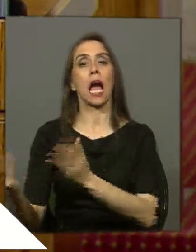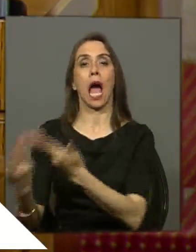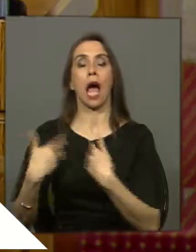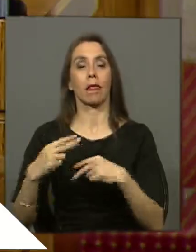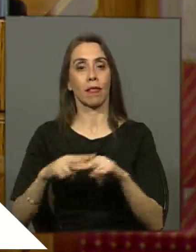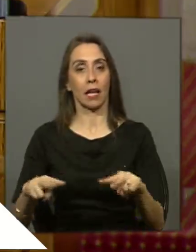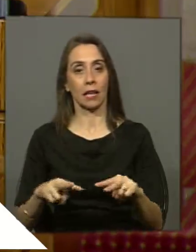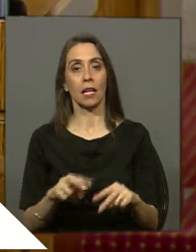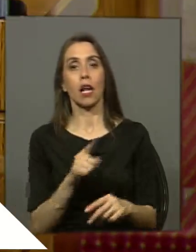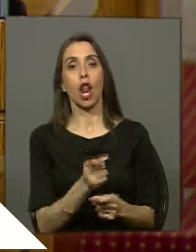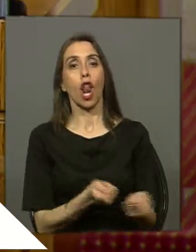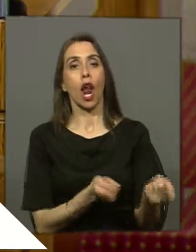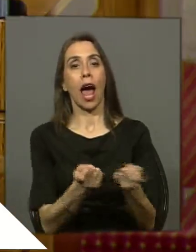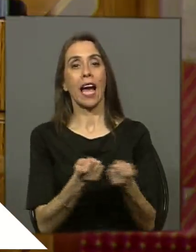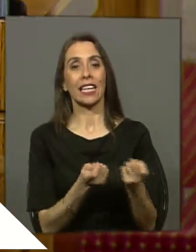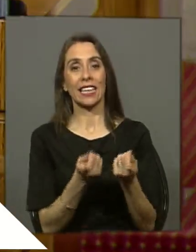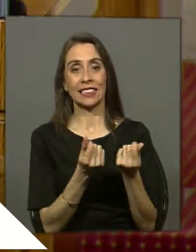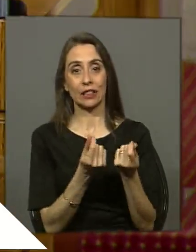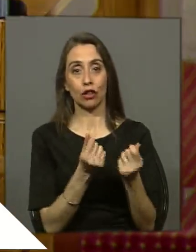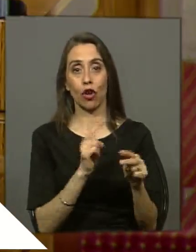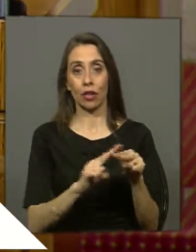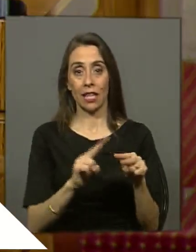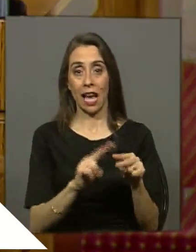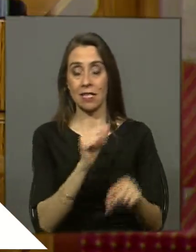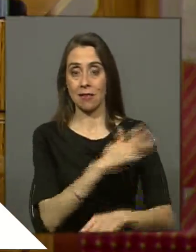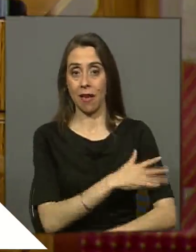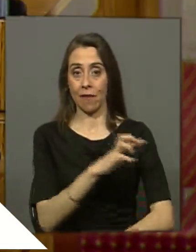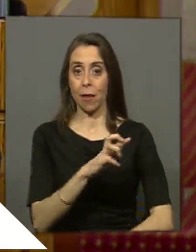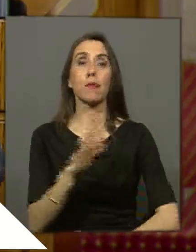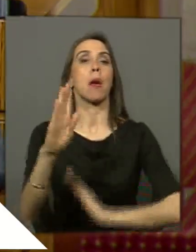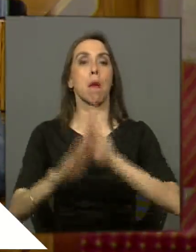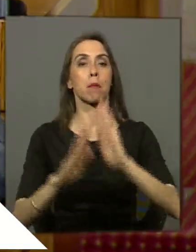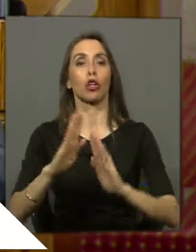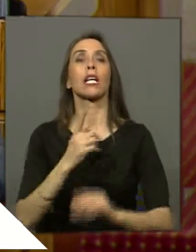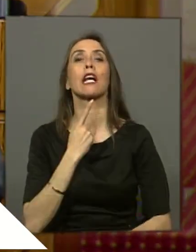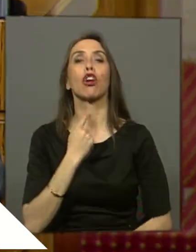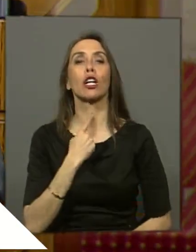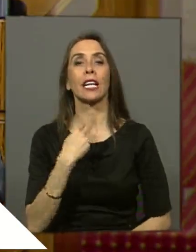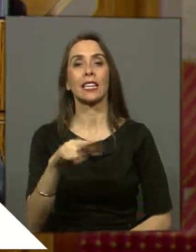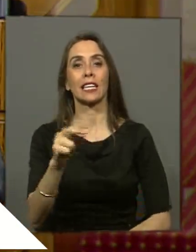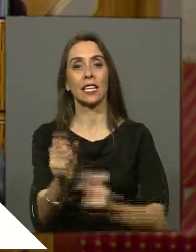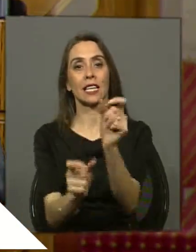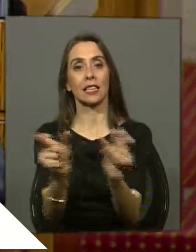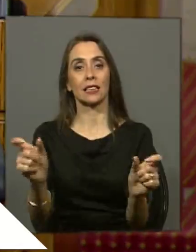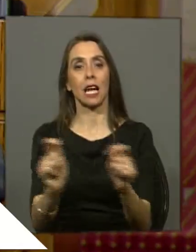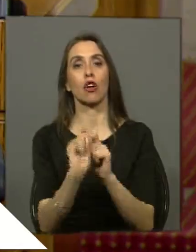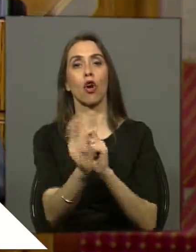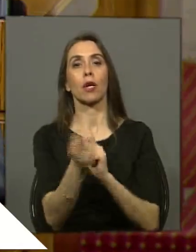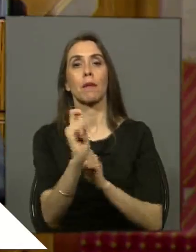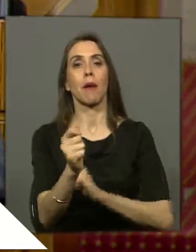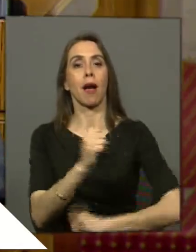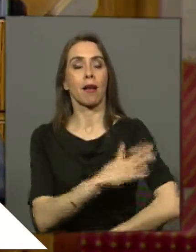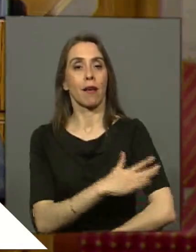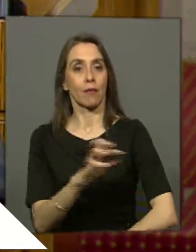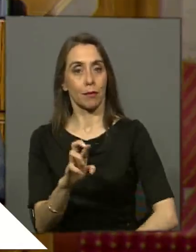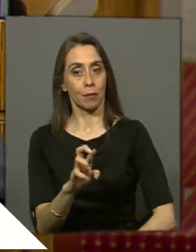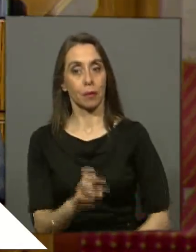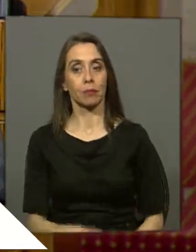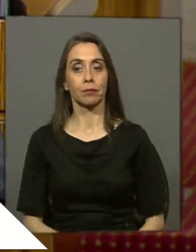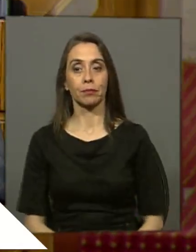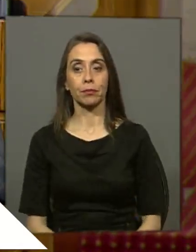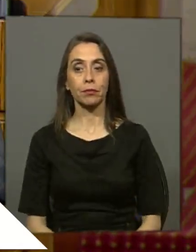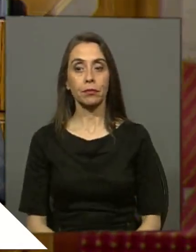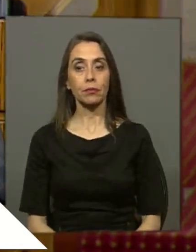de que la gestión que se está realizando proteja adecuadamente los intereses de los cotizantes yo espero